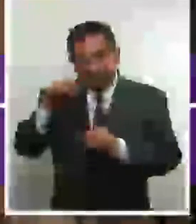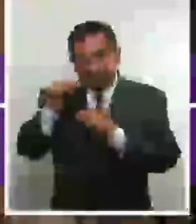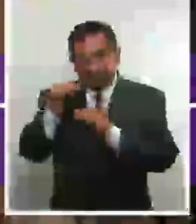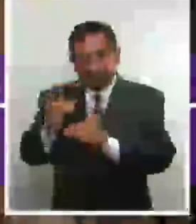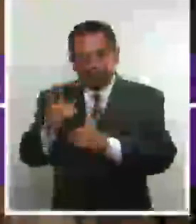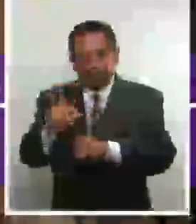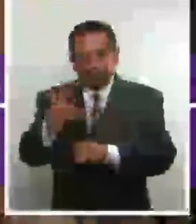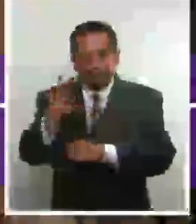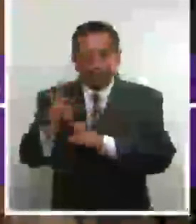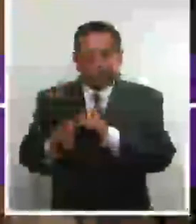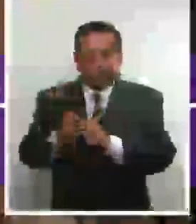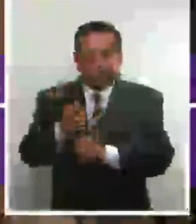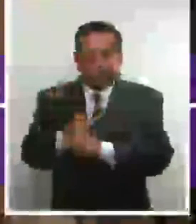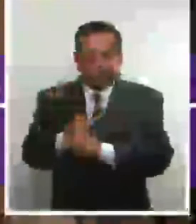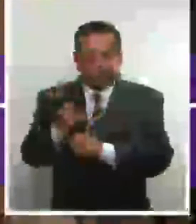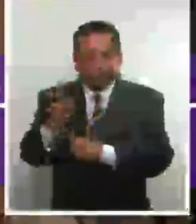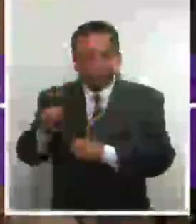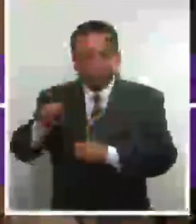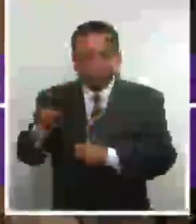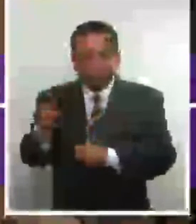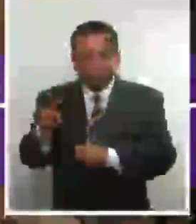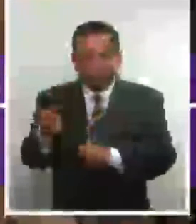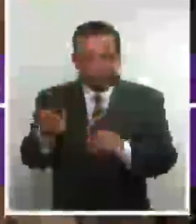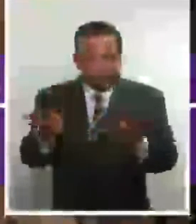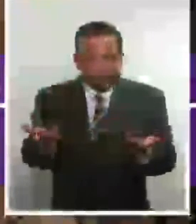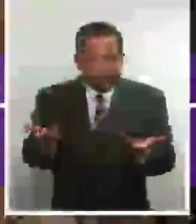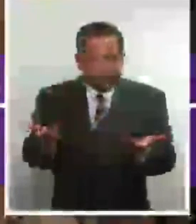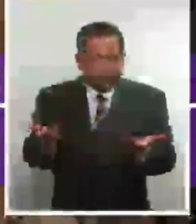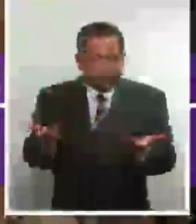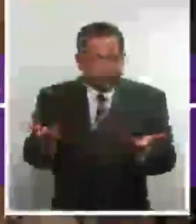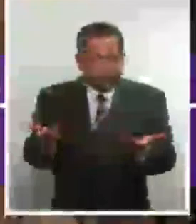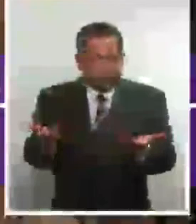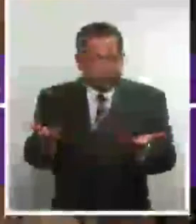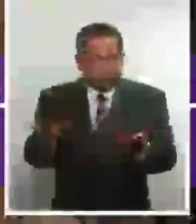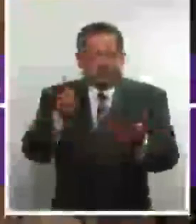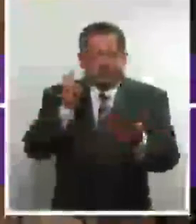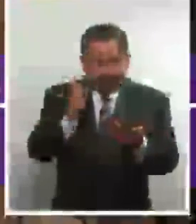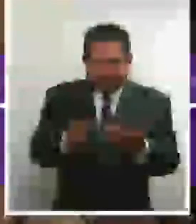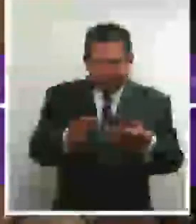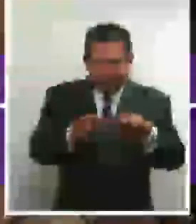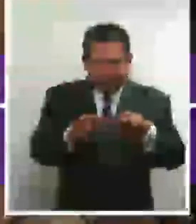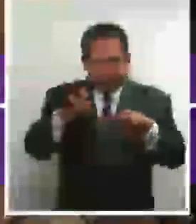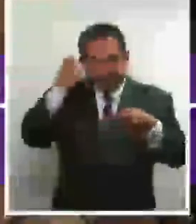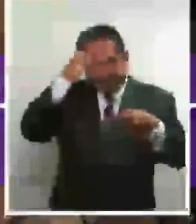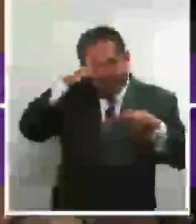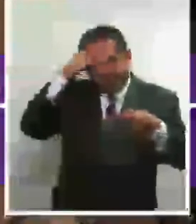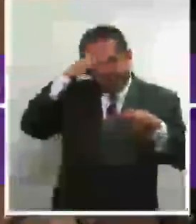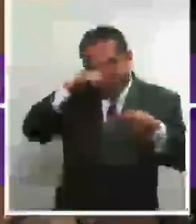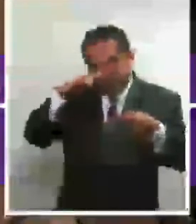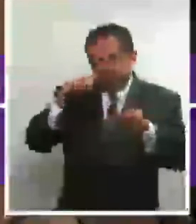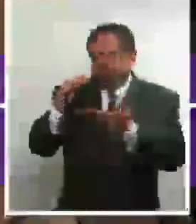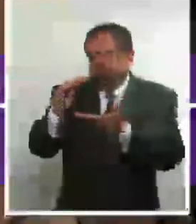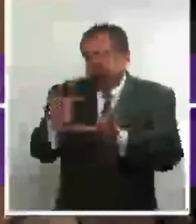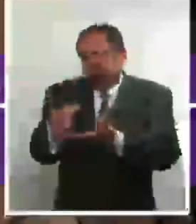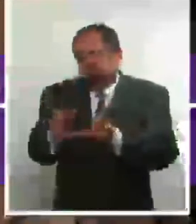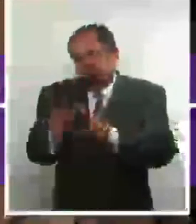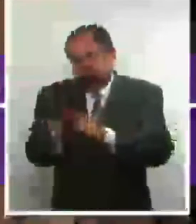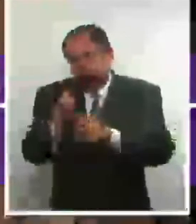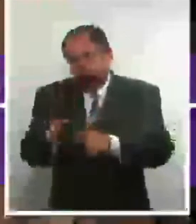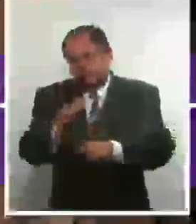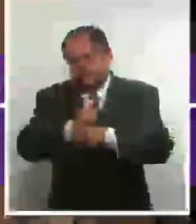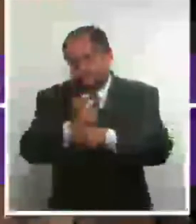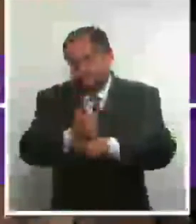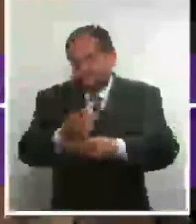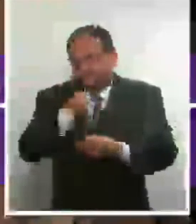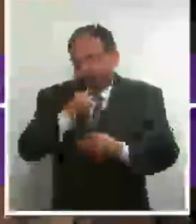de 5 años, punto y coma. O sea, se está refiriendo a una experiencia mínima como